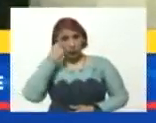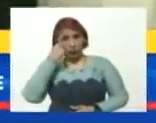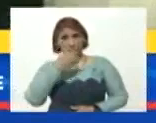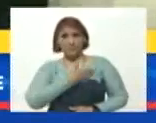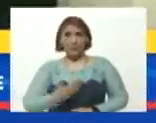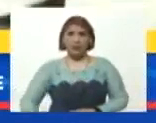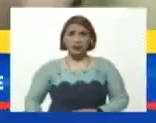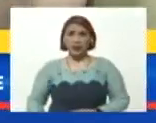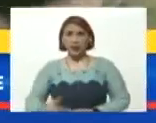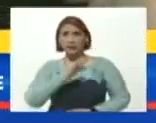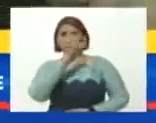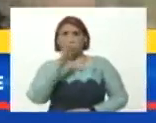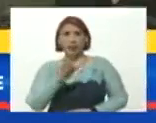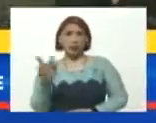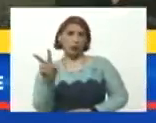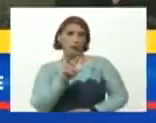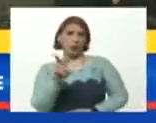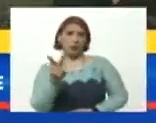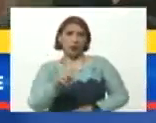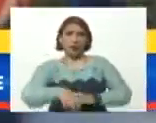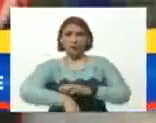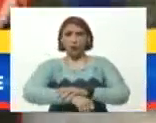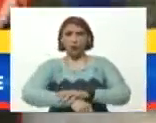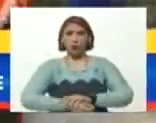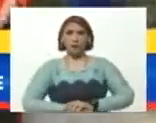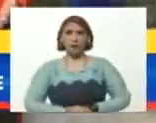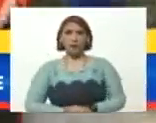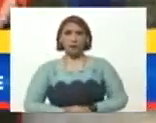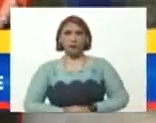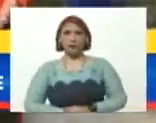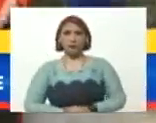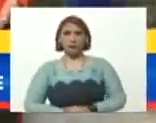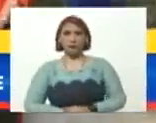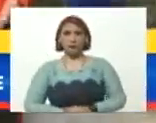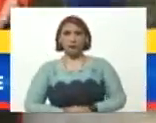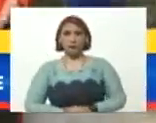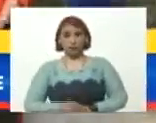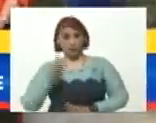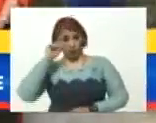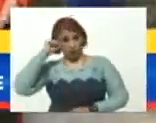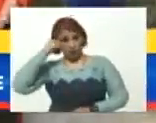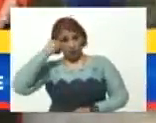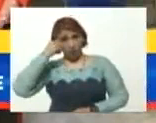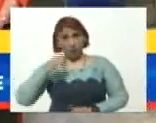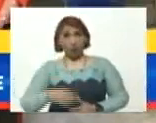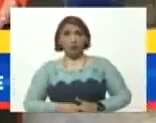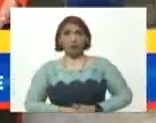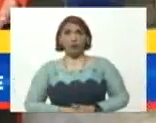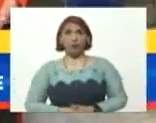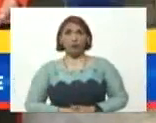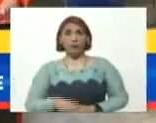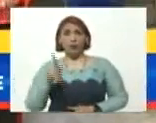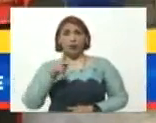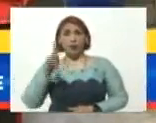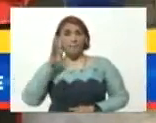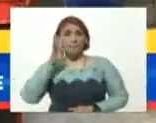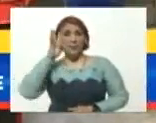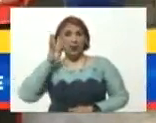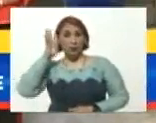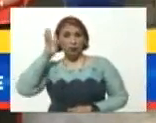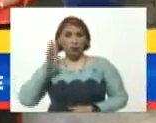joven presidente de la Federación Venezolana de Fútbol. Y se lo recordé a Pedro Infante,